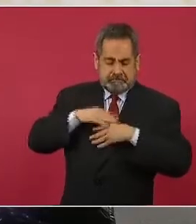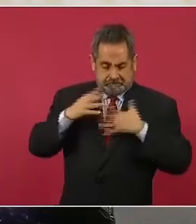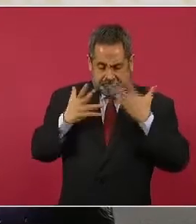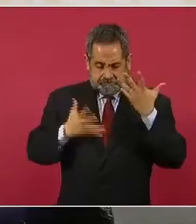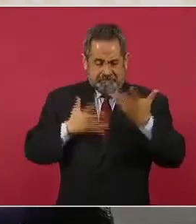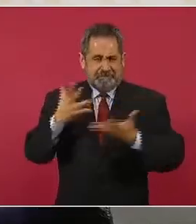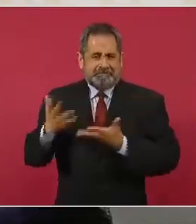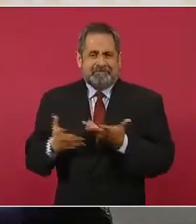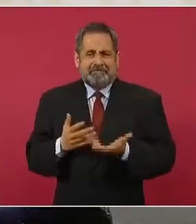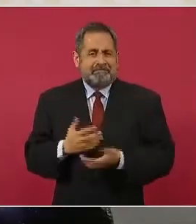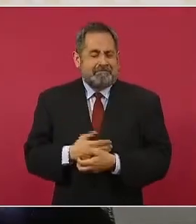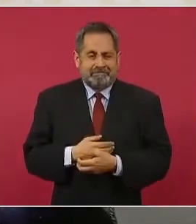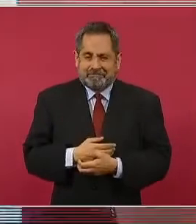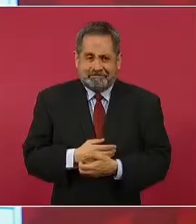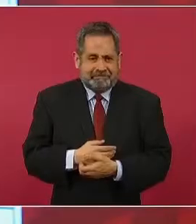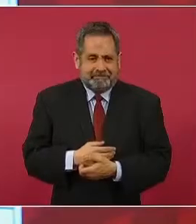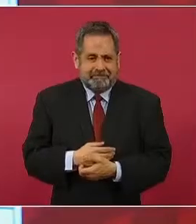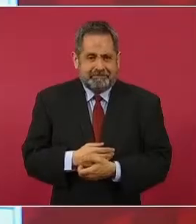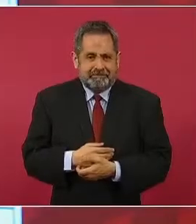3 siglos.